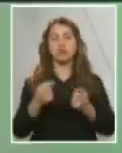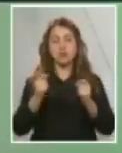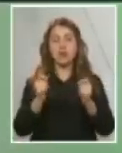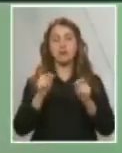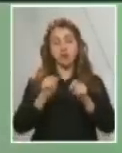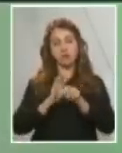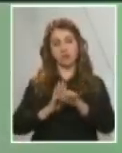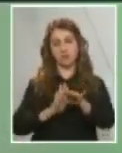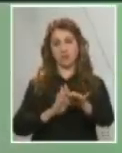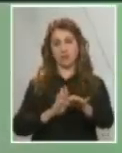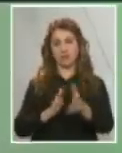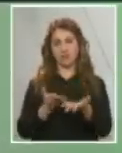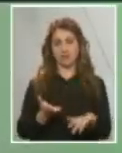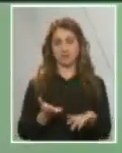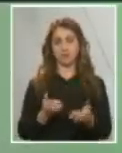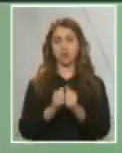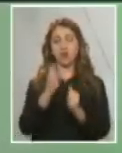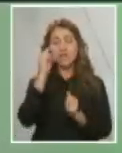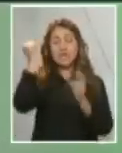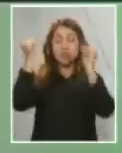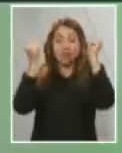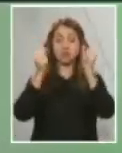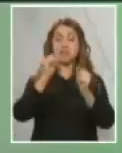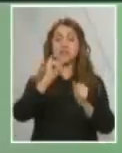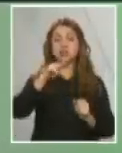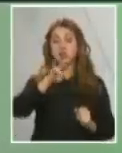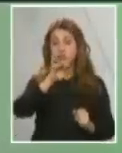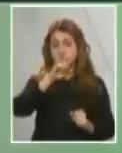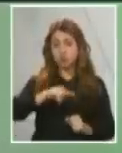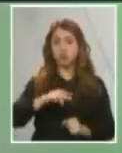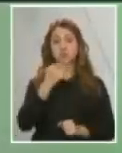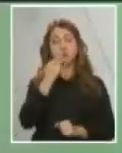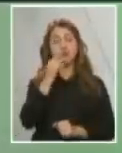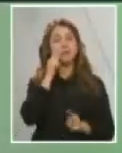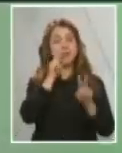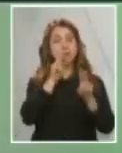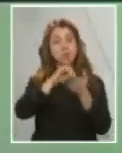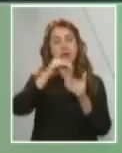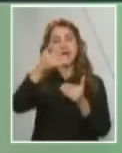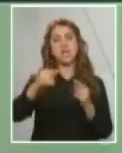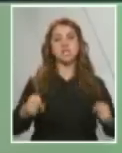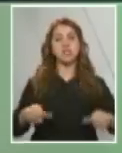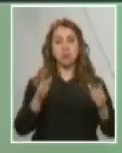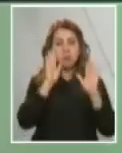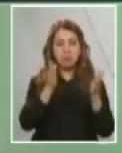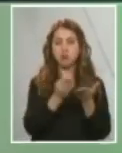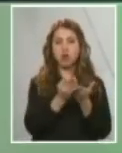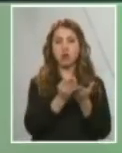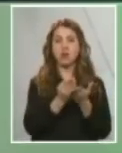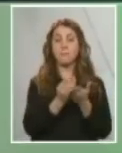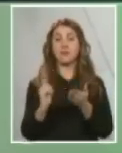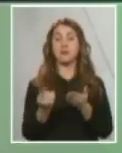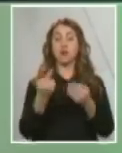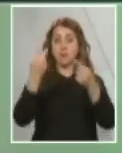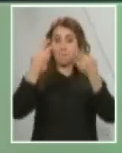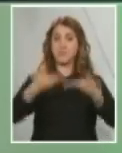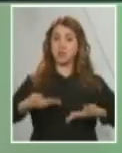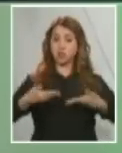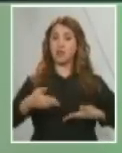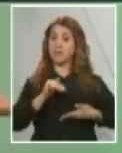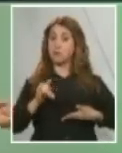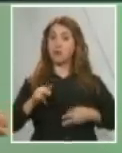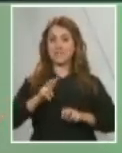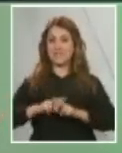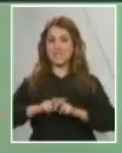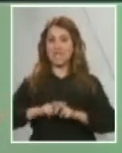día transmitirle. Con innovación, pero a veces simplemente mirando más allá de una silla de ruedas, viendo una persona primero, y que la silla de ruedas